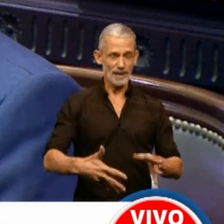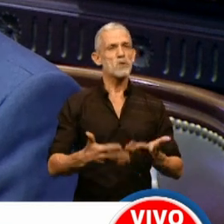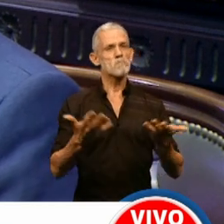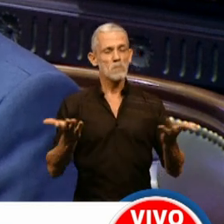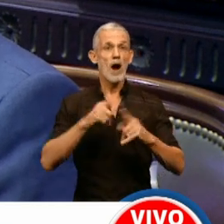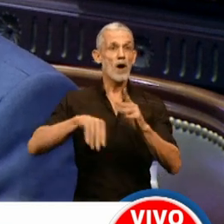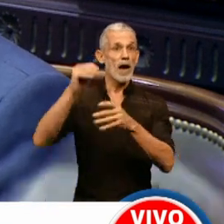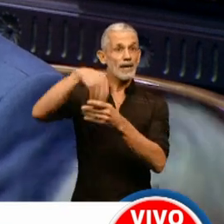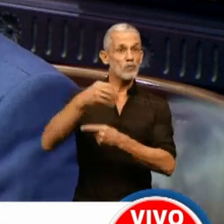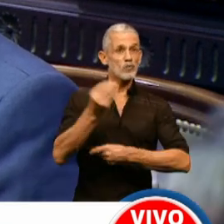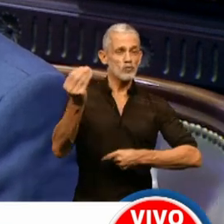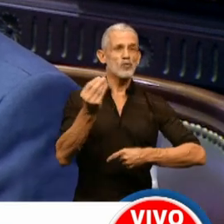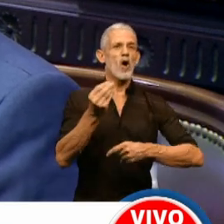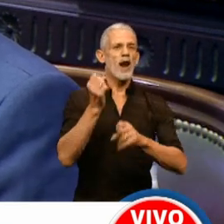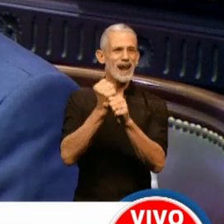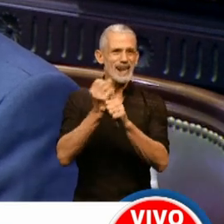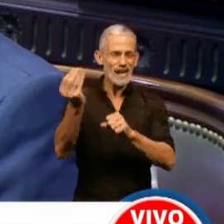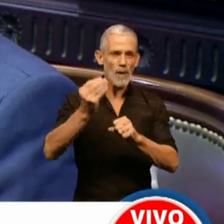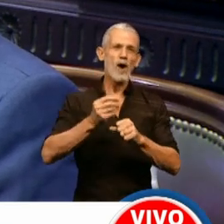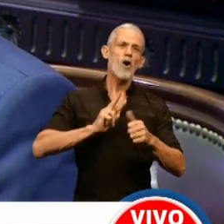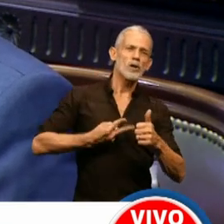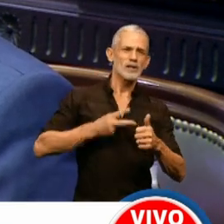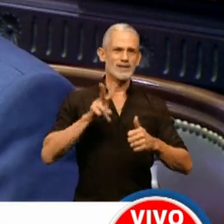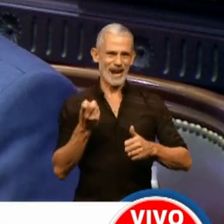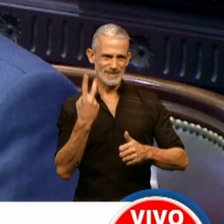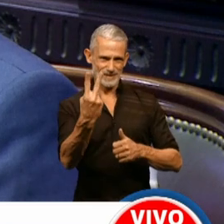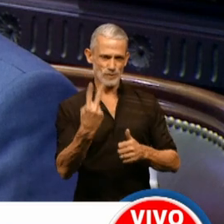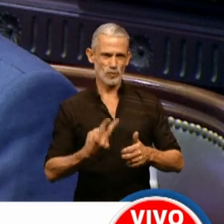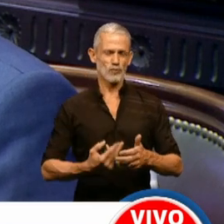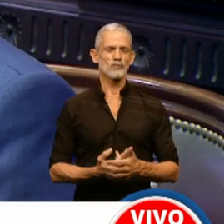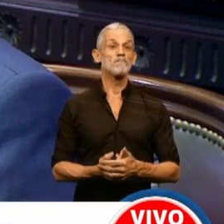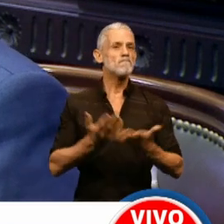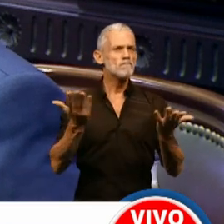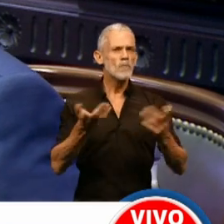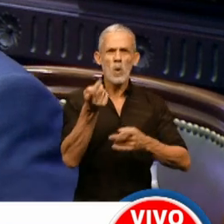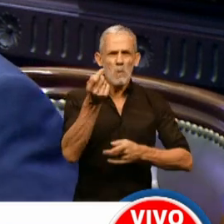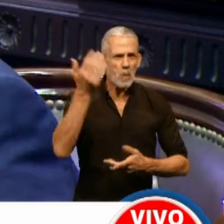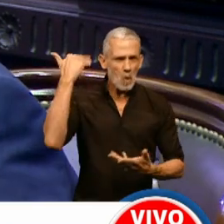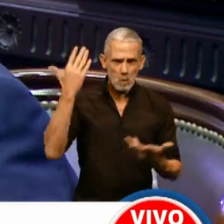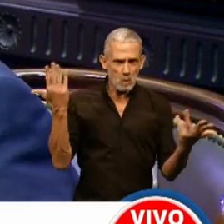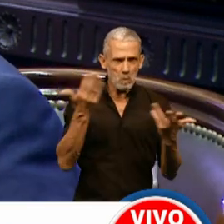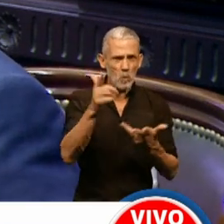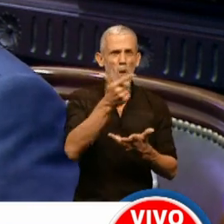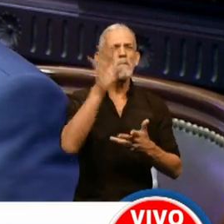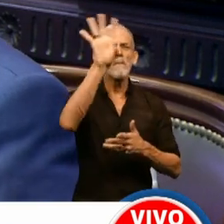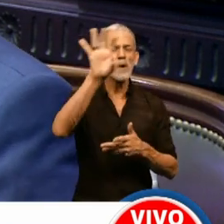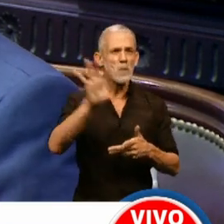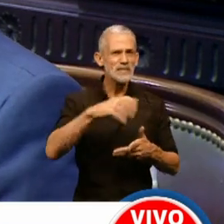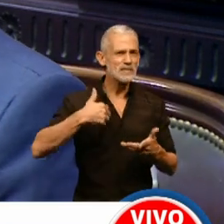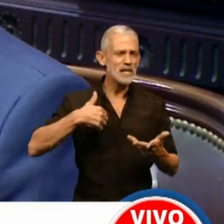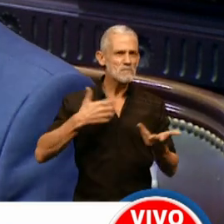laboral para las personas trans y travestis hay poco antecedentes de provincia